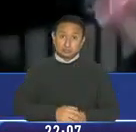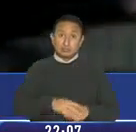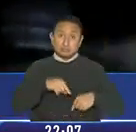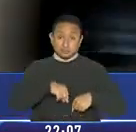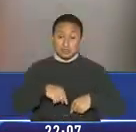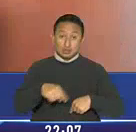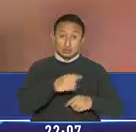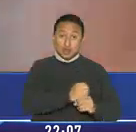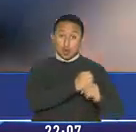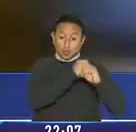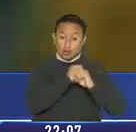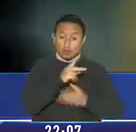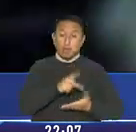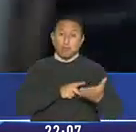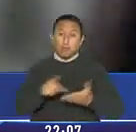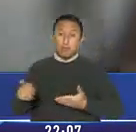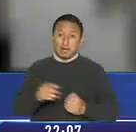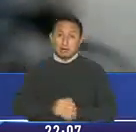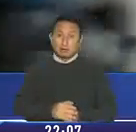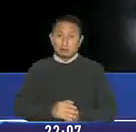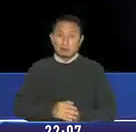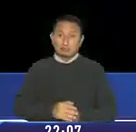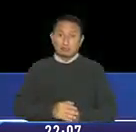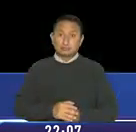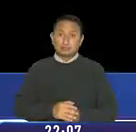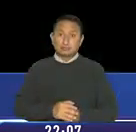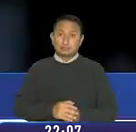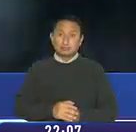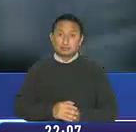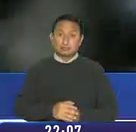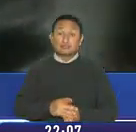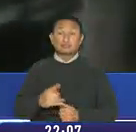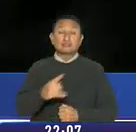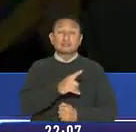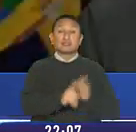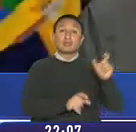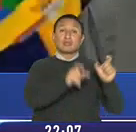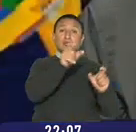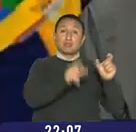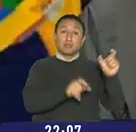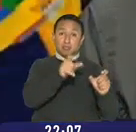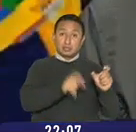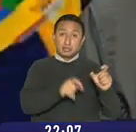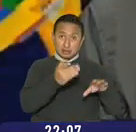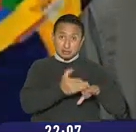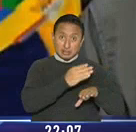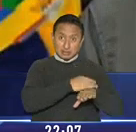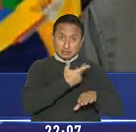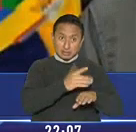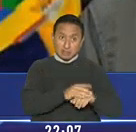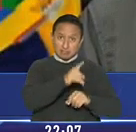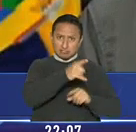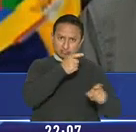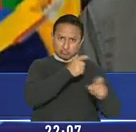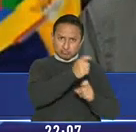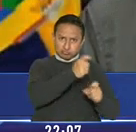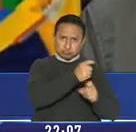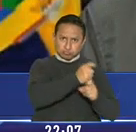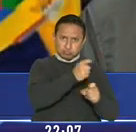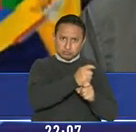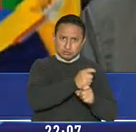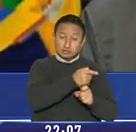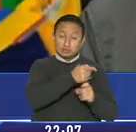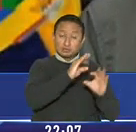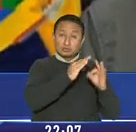pago y si no lo realizaban, abandonen el lugar. Es decir, estos ciudadanos los tenían acosados a casi la